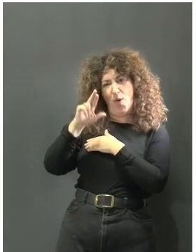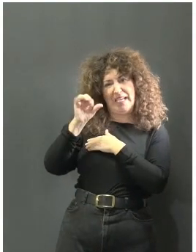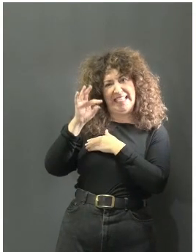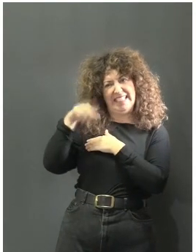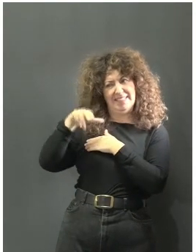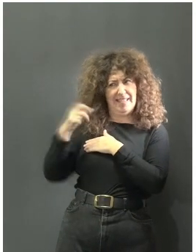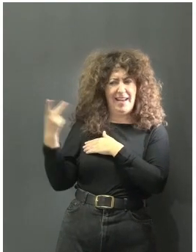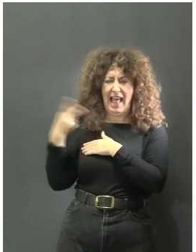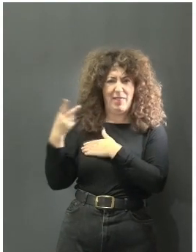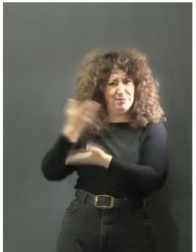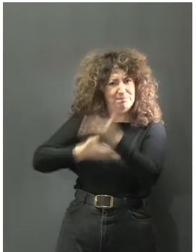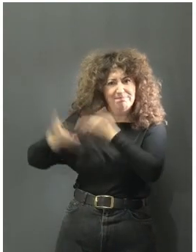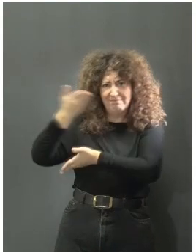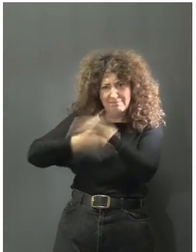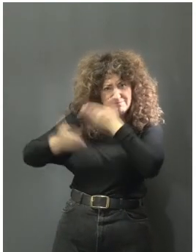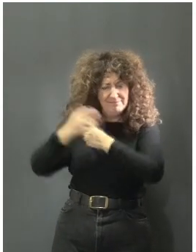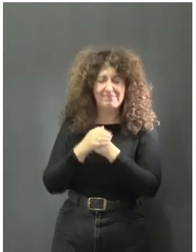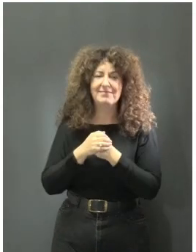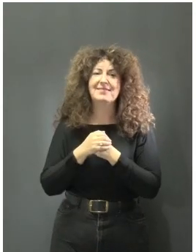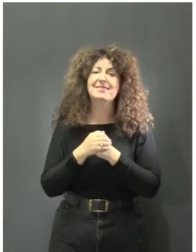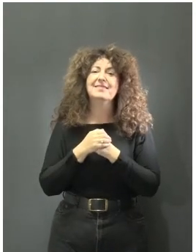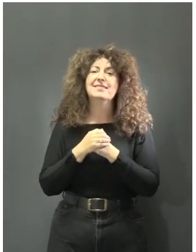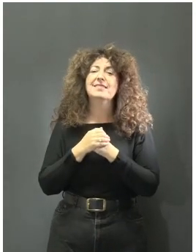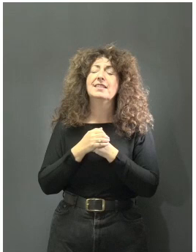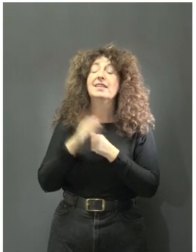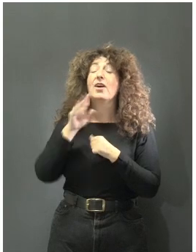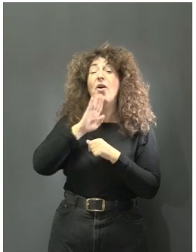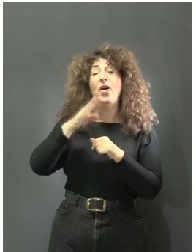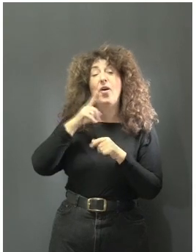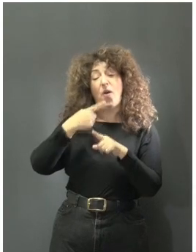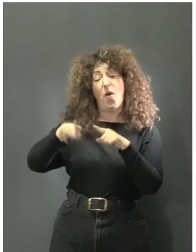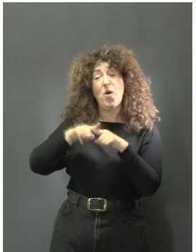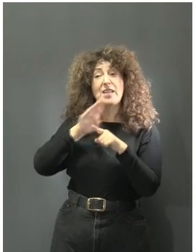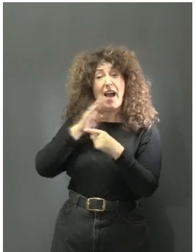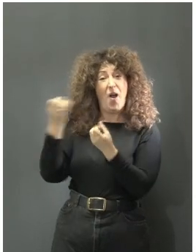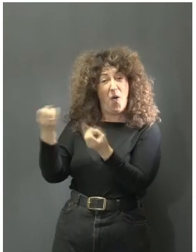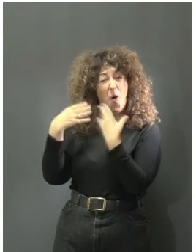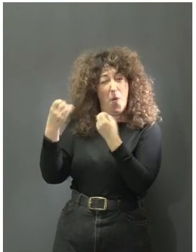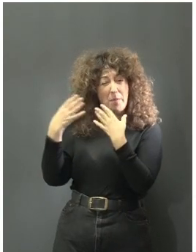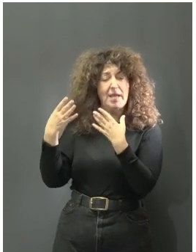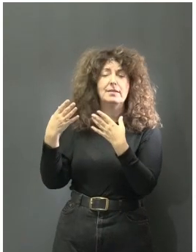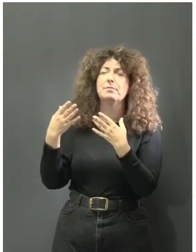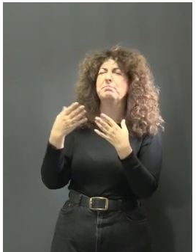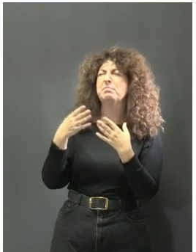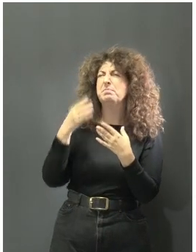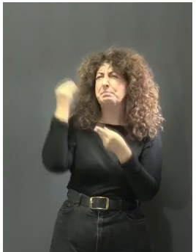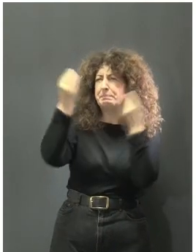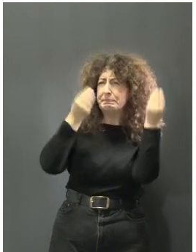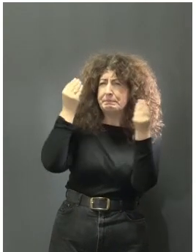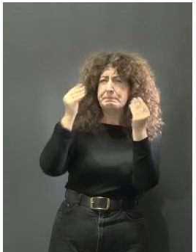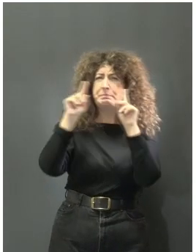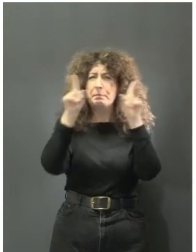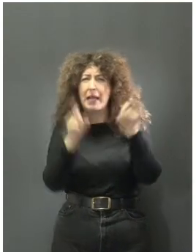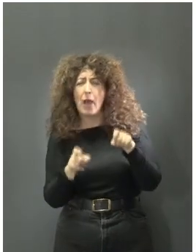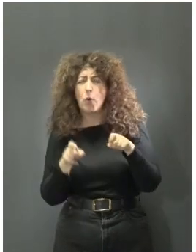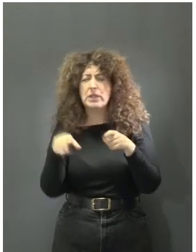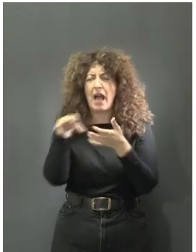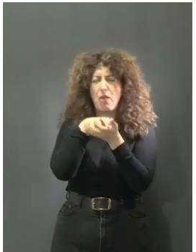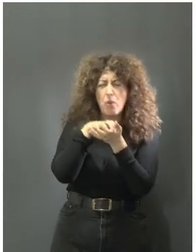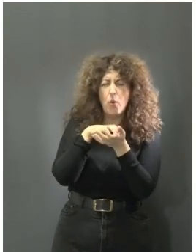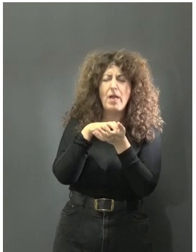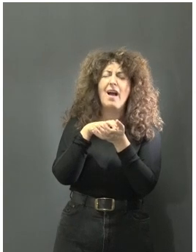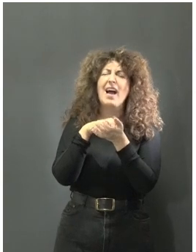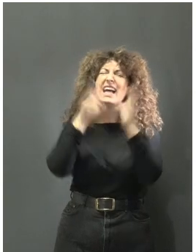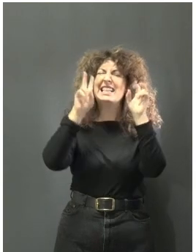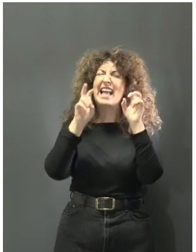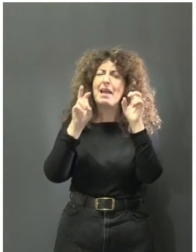cosas. Y bueno, pues todo esto que tú comentas, ¿no? Que hemos estado compartiendo de preguntas, de dudas, de temas de debate,